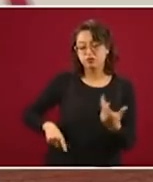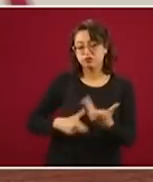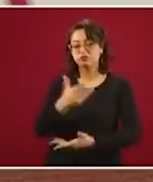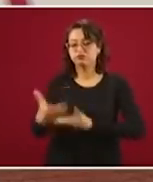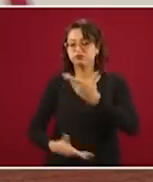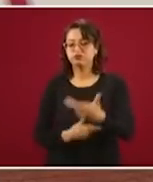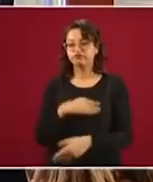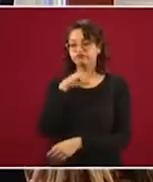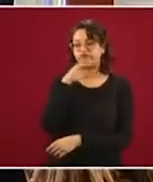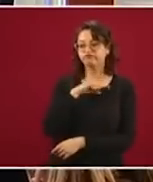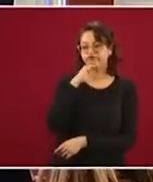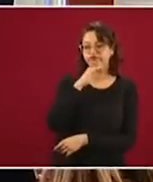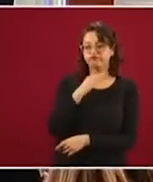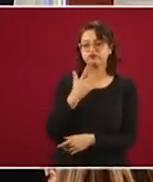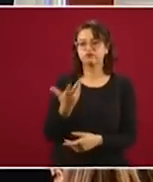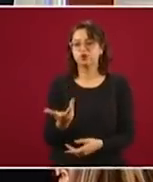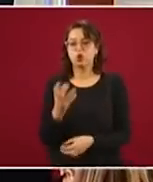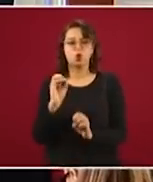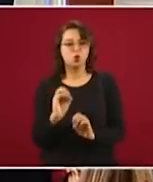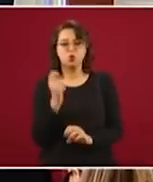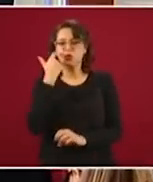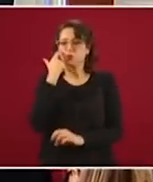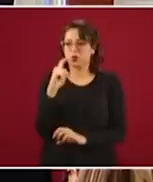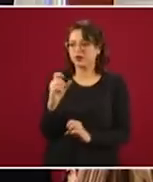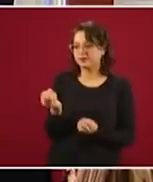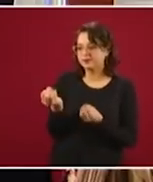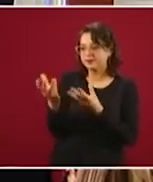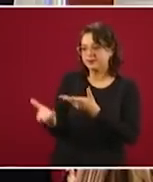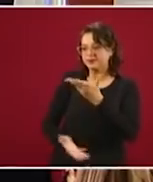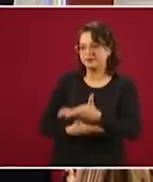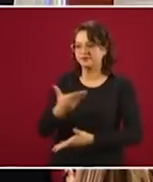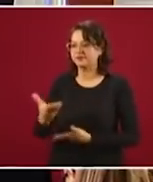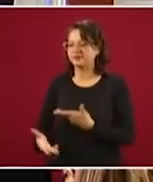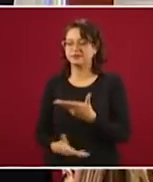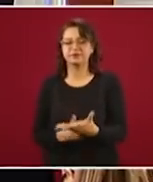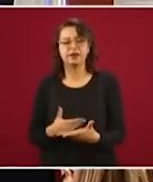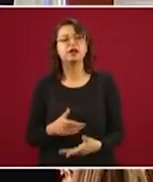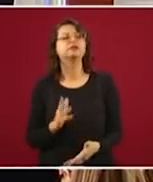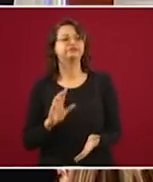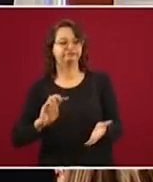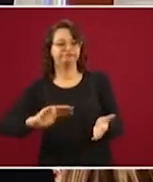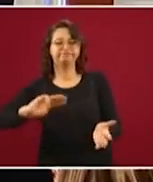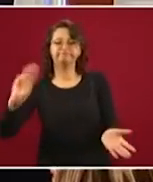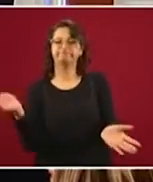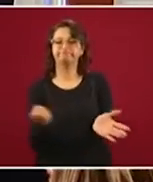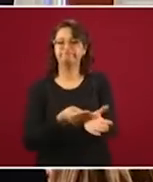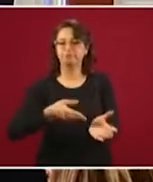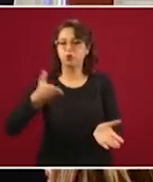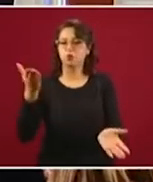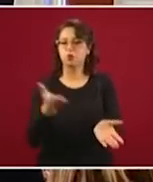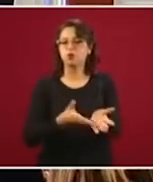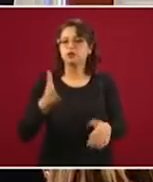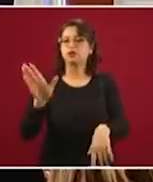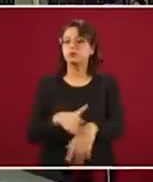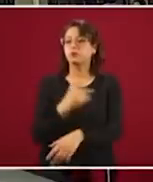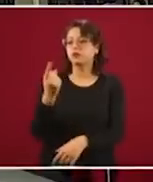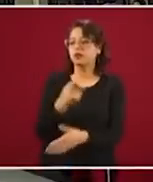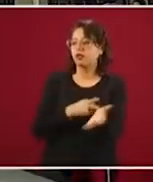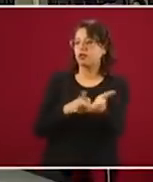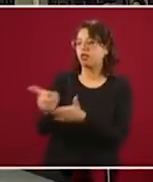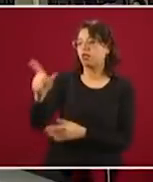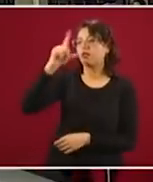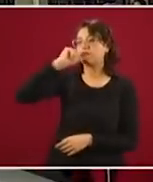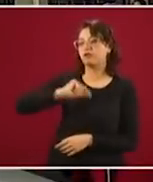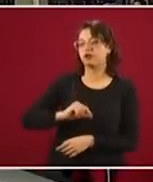que quieran negar servicios y, por lo tanto, frenar el cumplimiento de derechos y echarle la